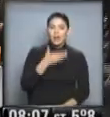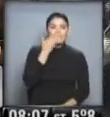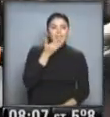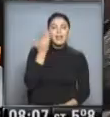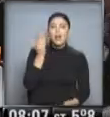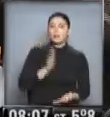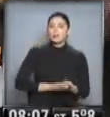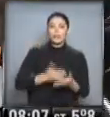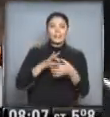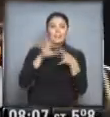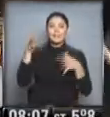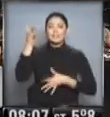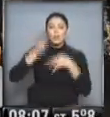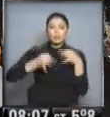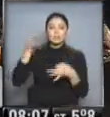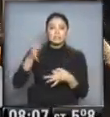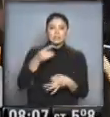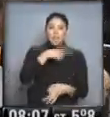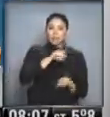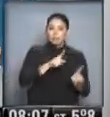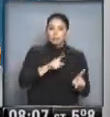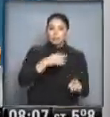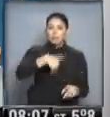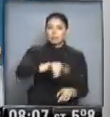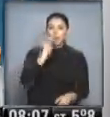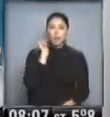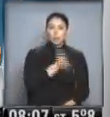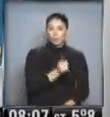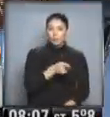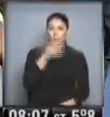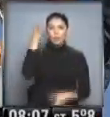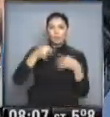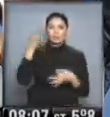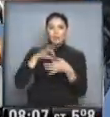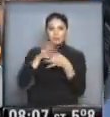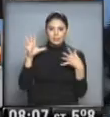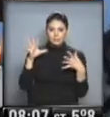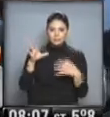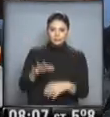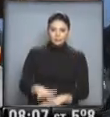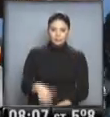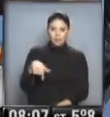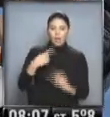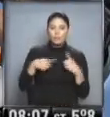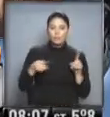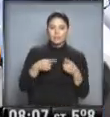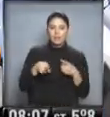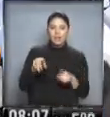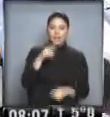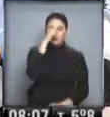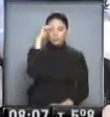hablan sobre la independencia de la justicia van a ser algún día juzgados por una justicia independiente.